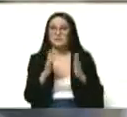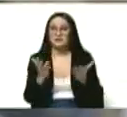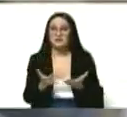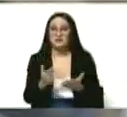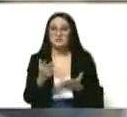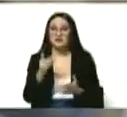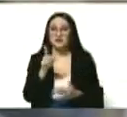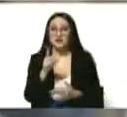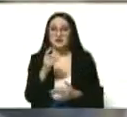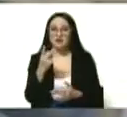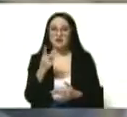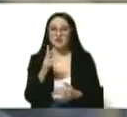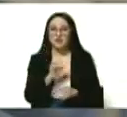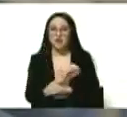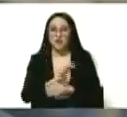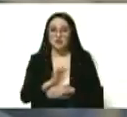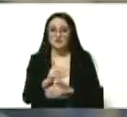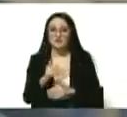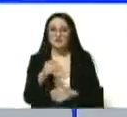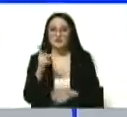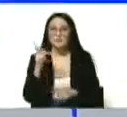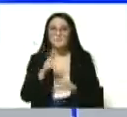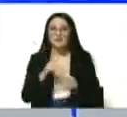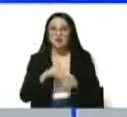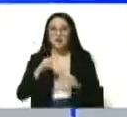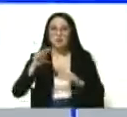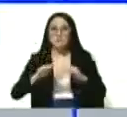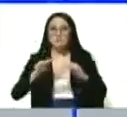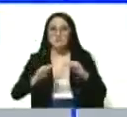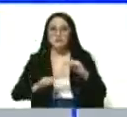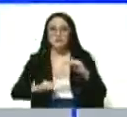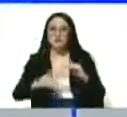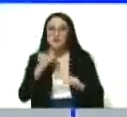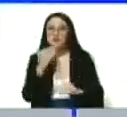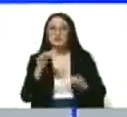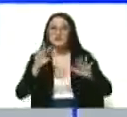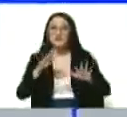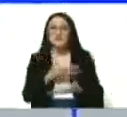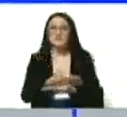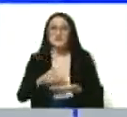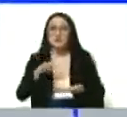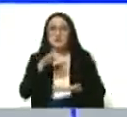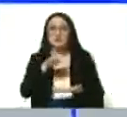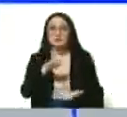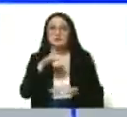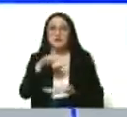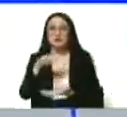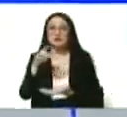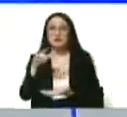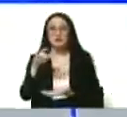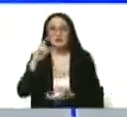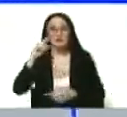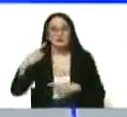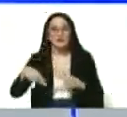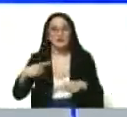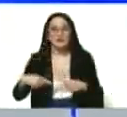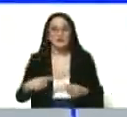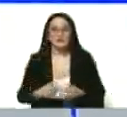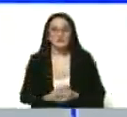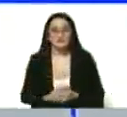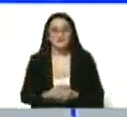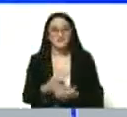COVID-19, la demanda de petróleo disminuyó en casi 10 millones de barriles día, e incluso